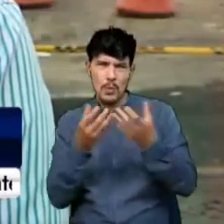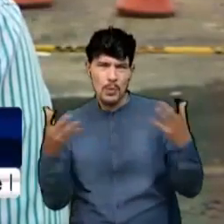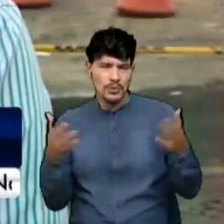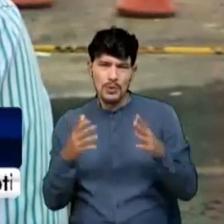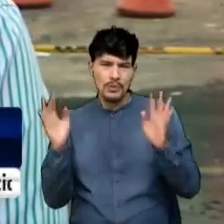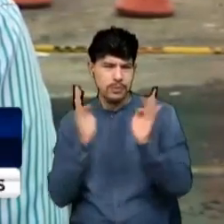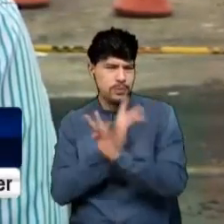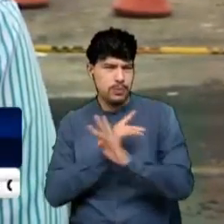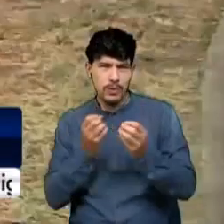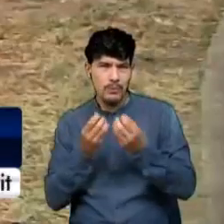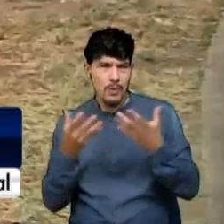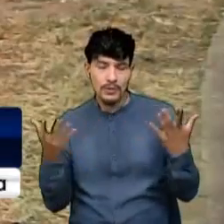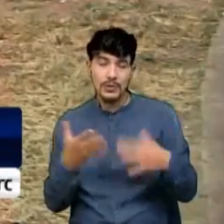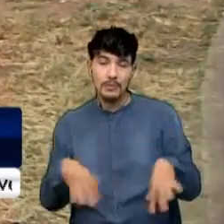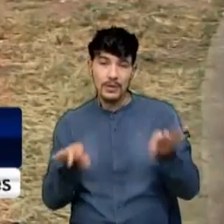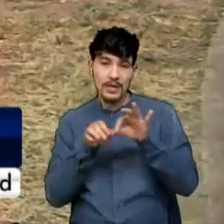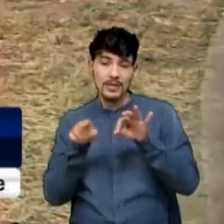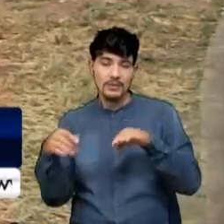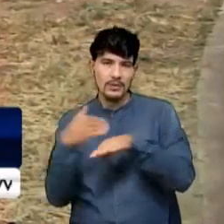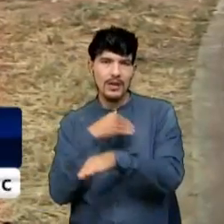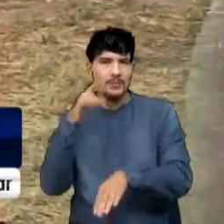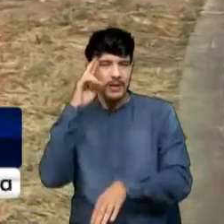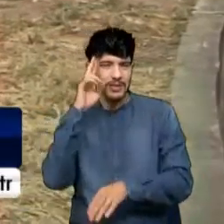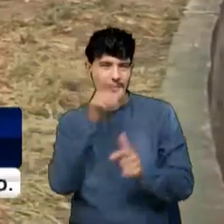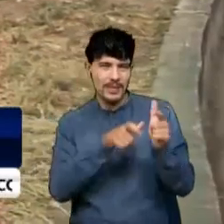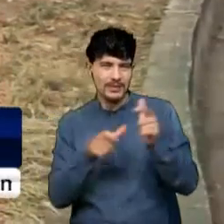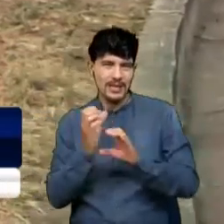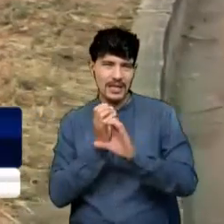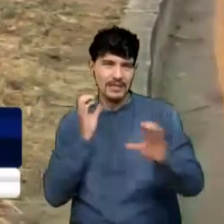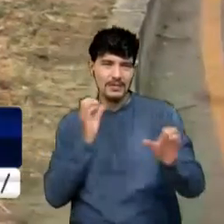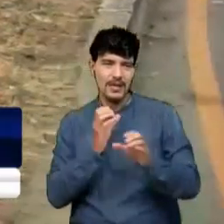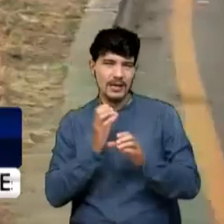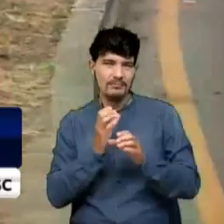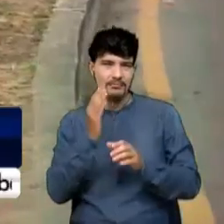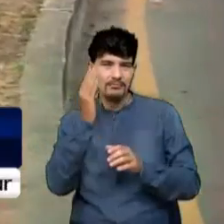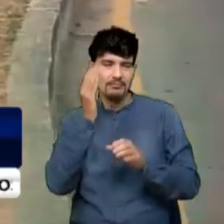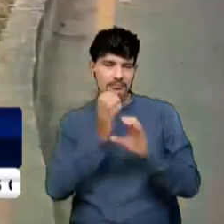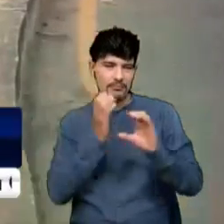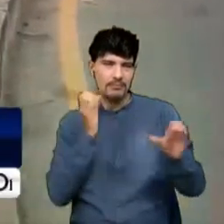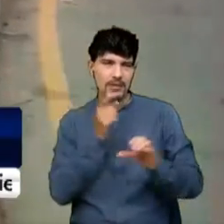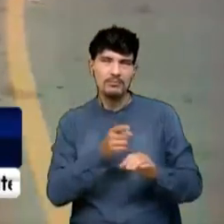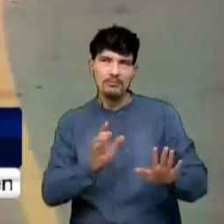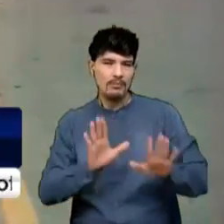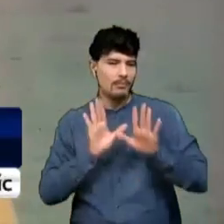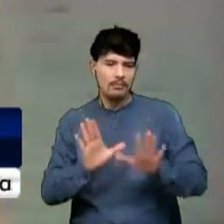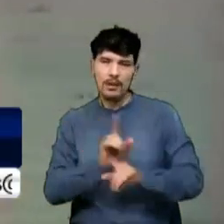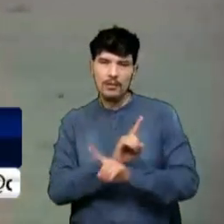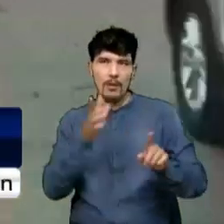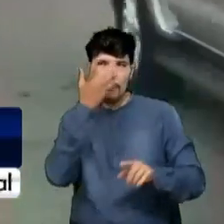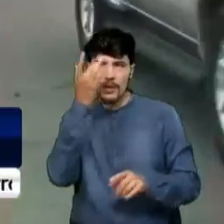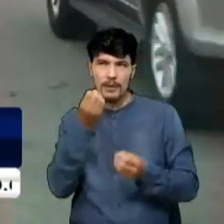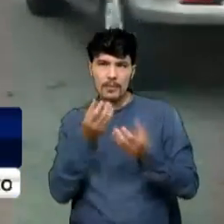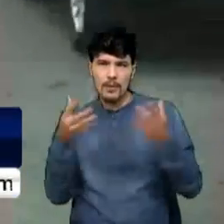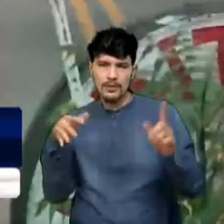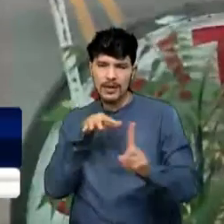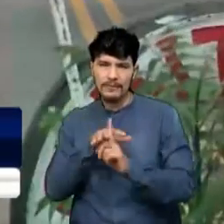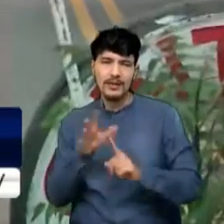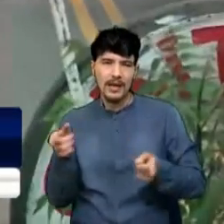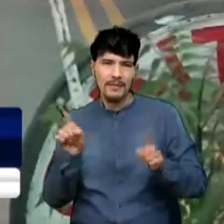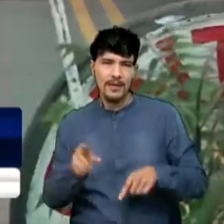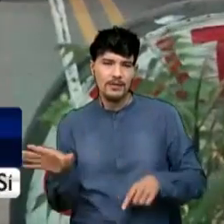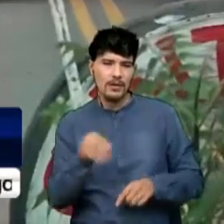un flujo vehicular bastante importante. Eso generó que transportadores de busetas dejaran de prestar el servicio en protesta debido a las afectaciones tanto para ellos como para